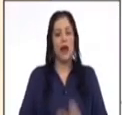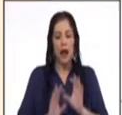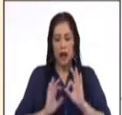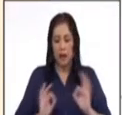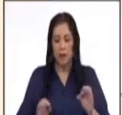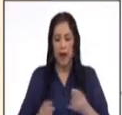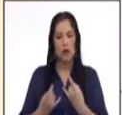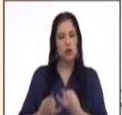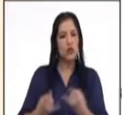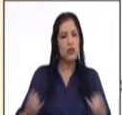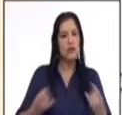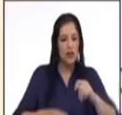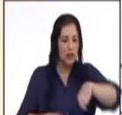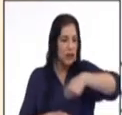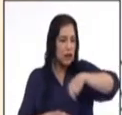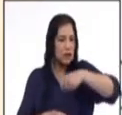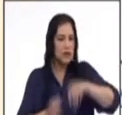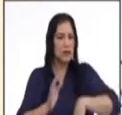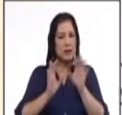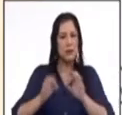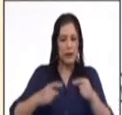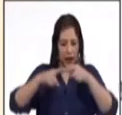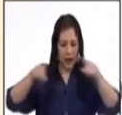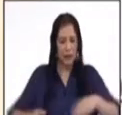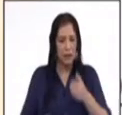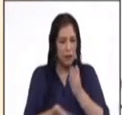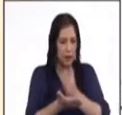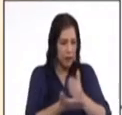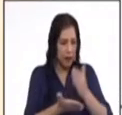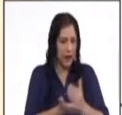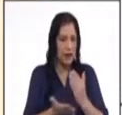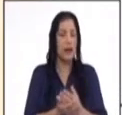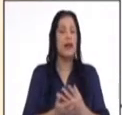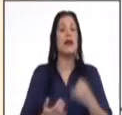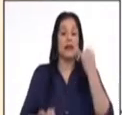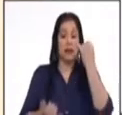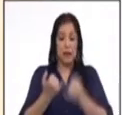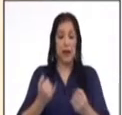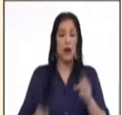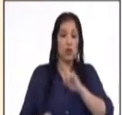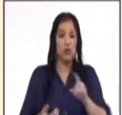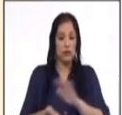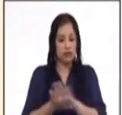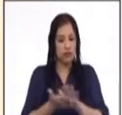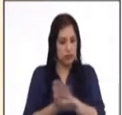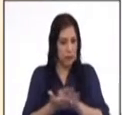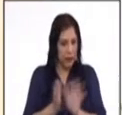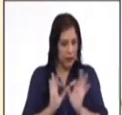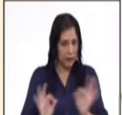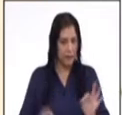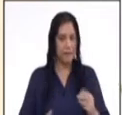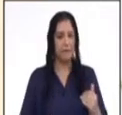Limpiar los utensilios de cocina, en especial la tabla de cortar, inmediatamente después de su uso.